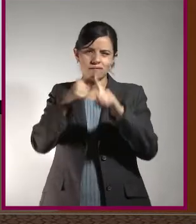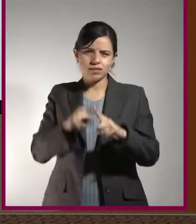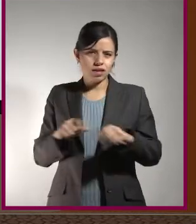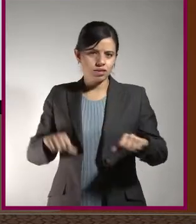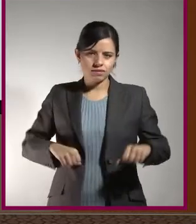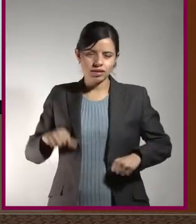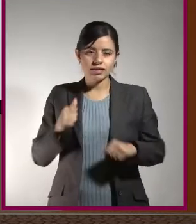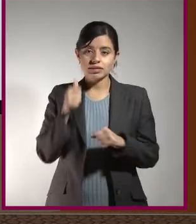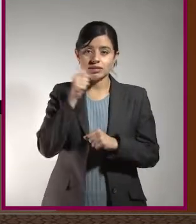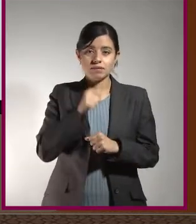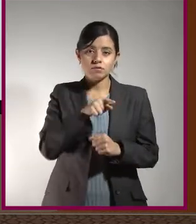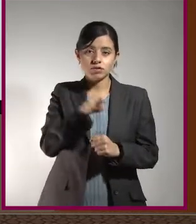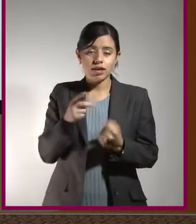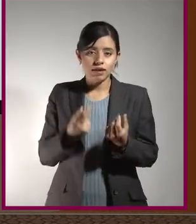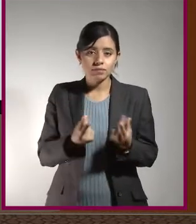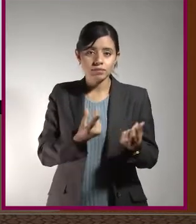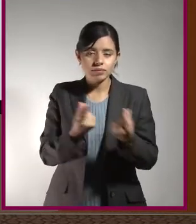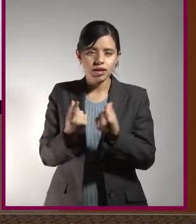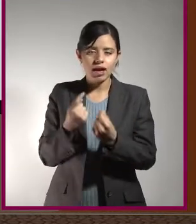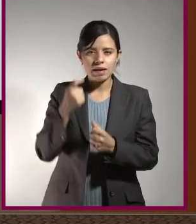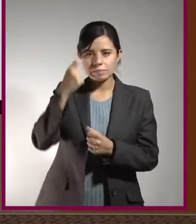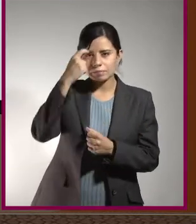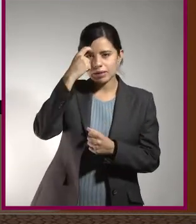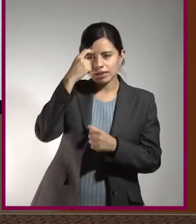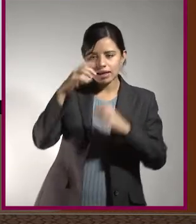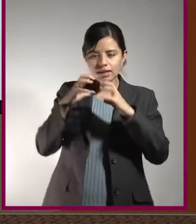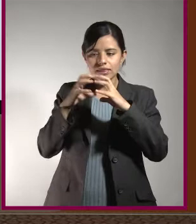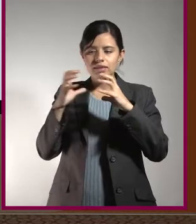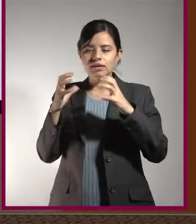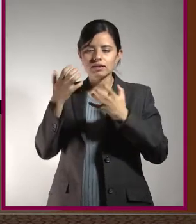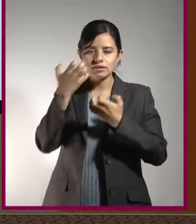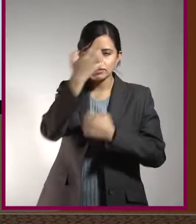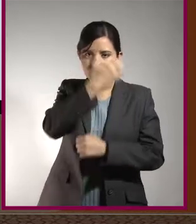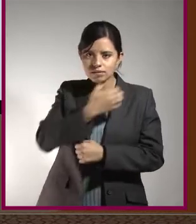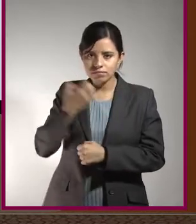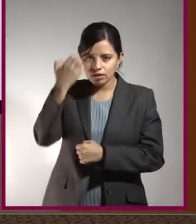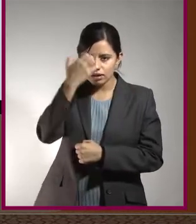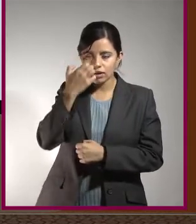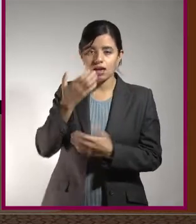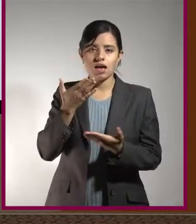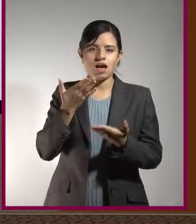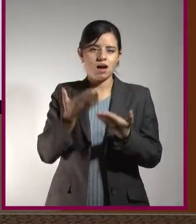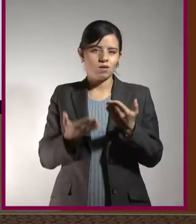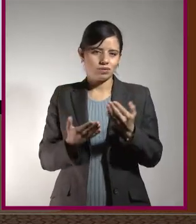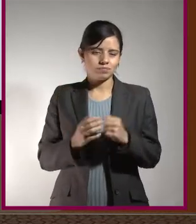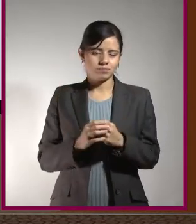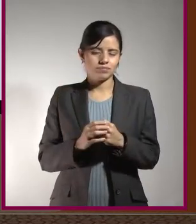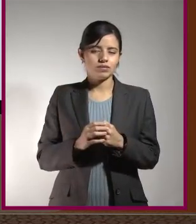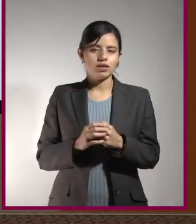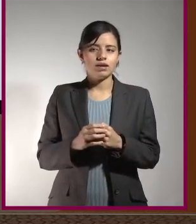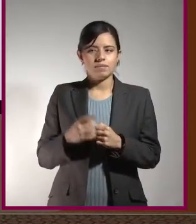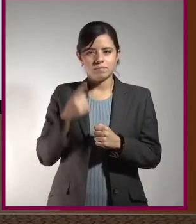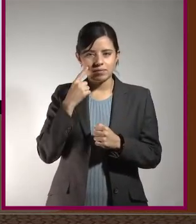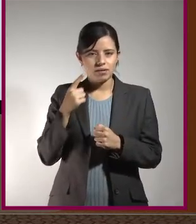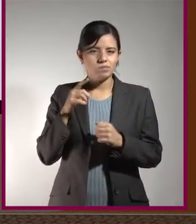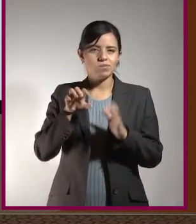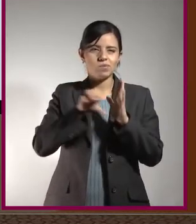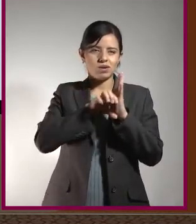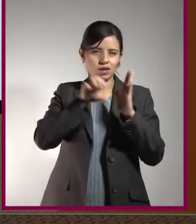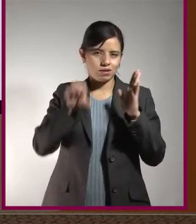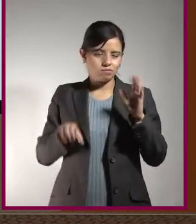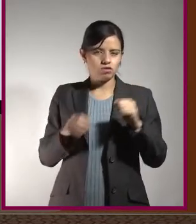estudiaba la actividad. Y entonces se pudo ver que la actividad cerebral relacionada con, por ejemplo,